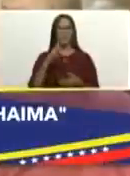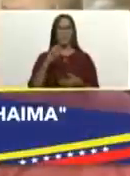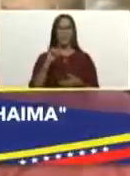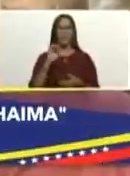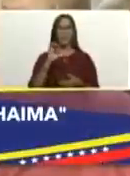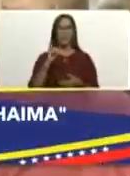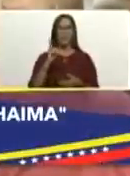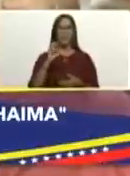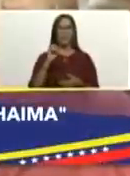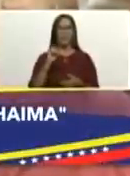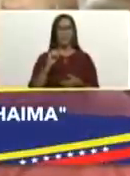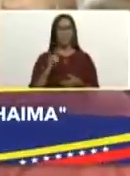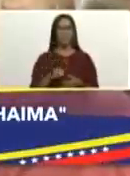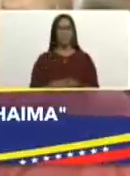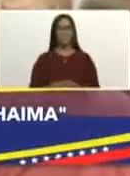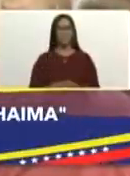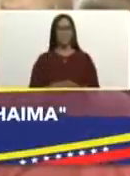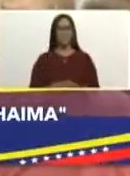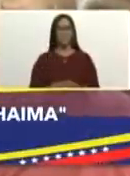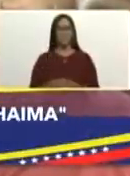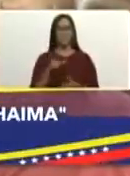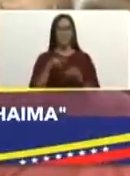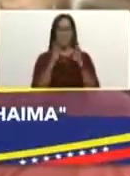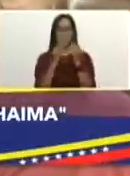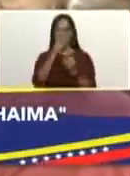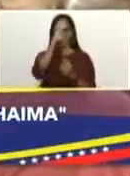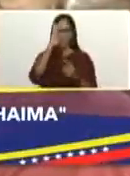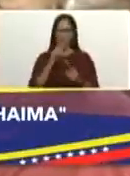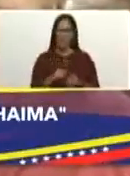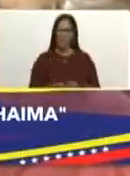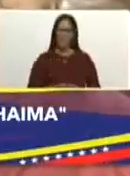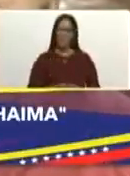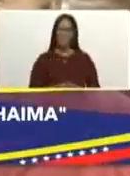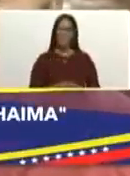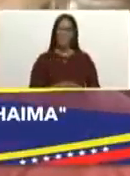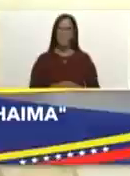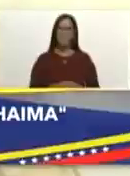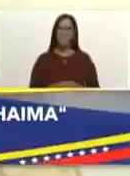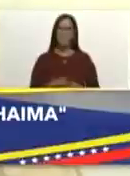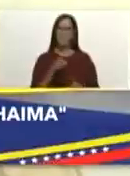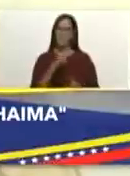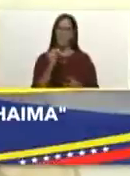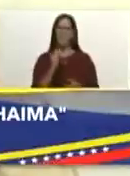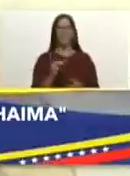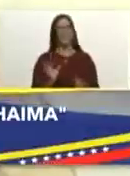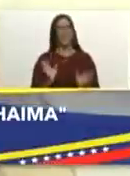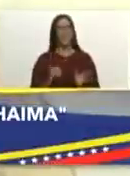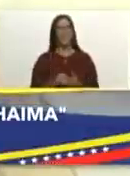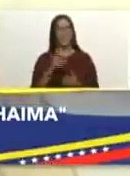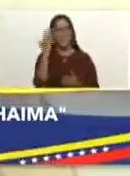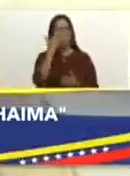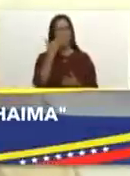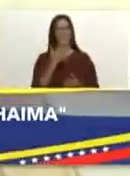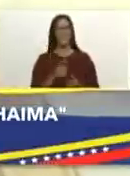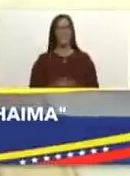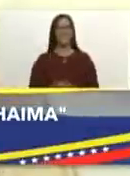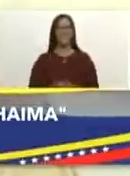Cabello. ¿Tú eres familia de Diosdado? ¿No? Se parece, ¿verdad?